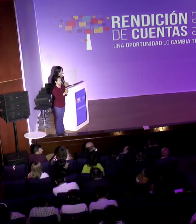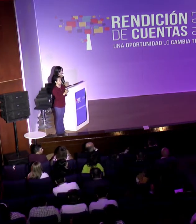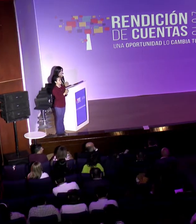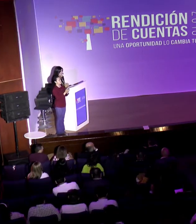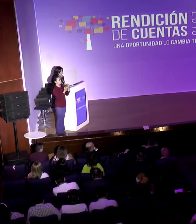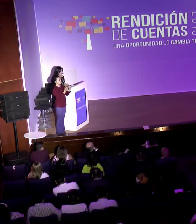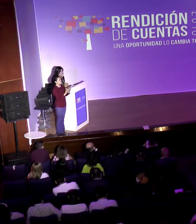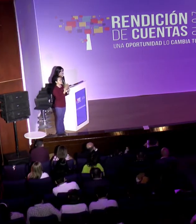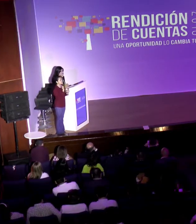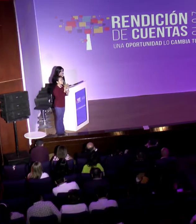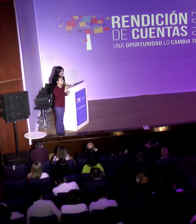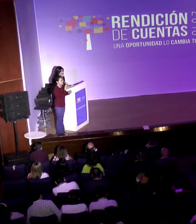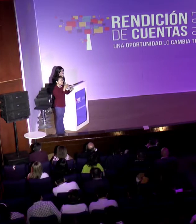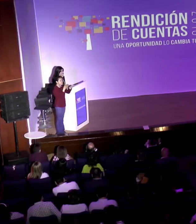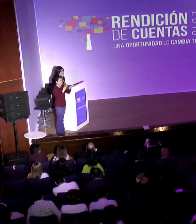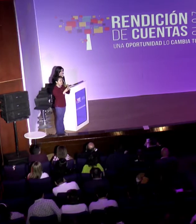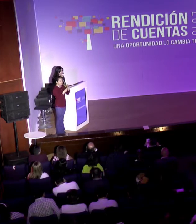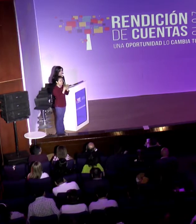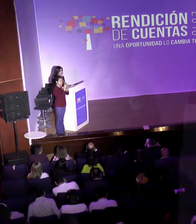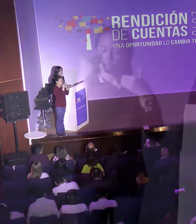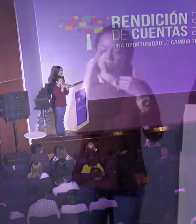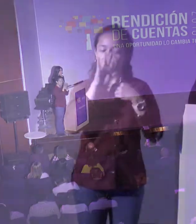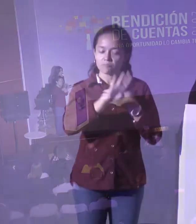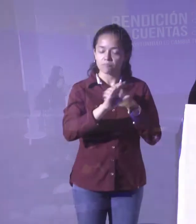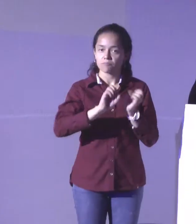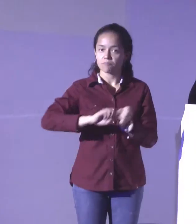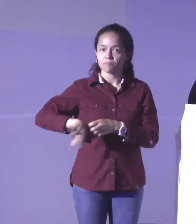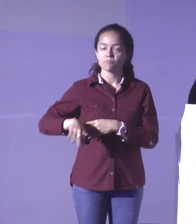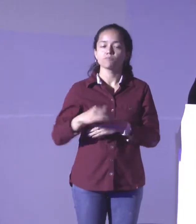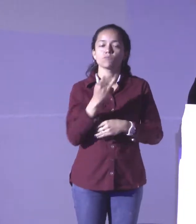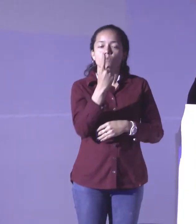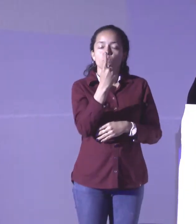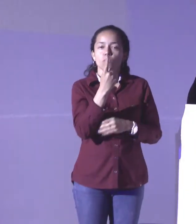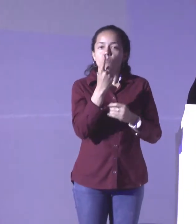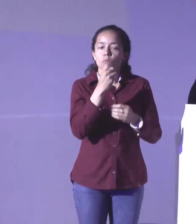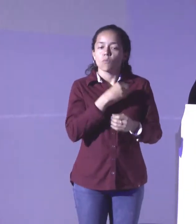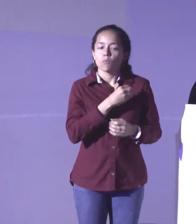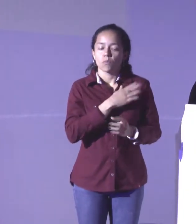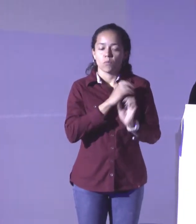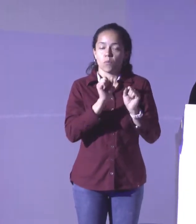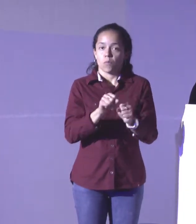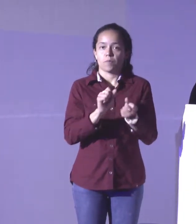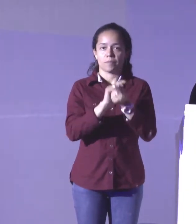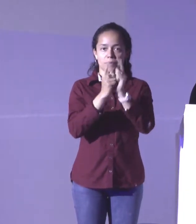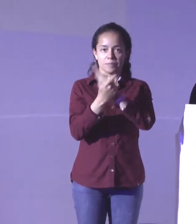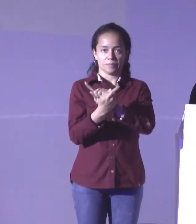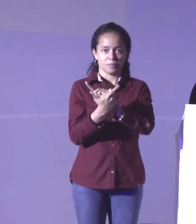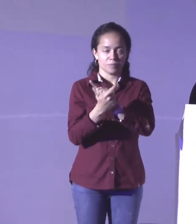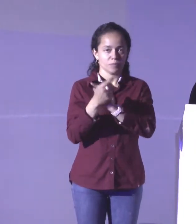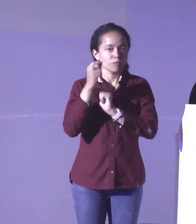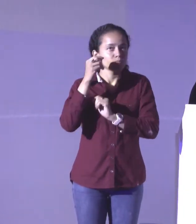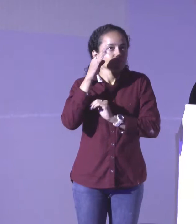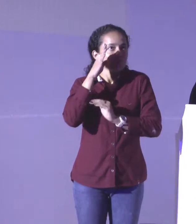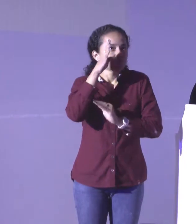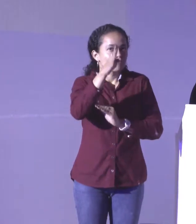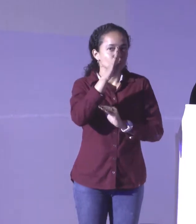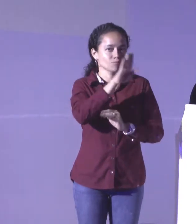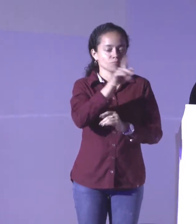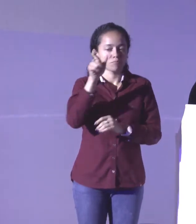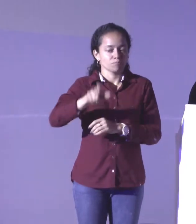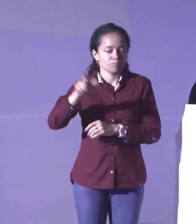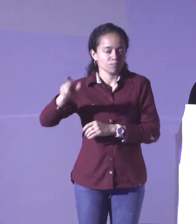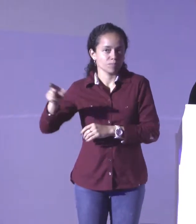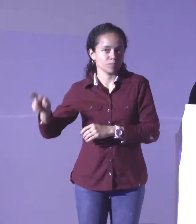Nos confirman hoy en esta rendición de cuentas que basta solo una oportunidad para cambiar el futuro de las personas que dejaron las armas en